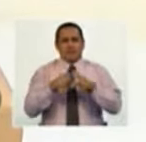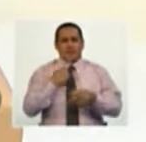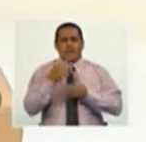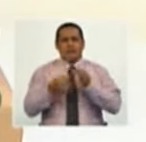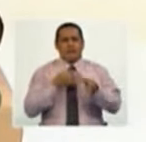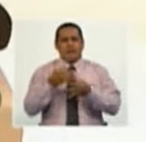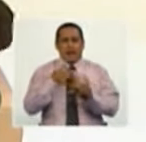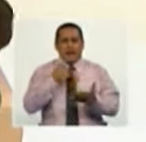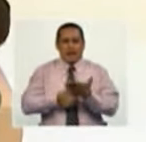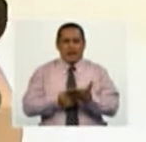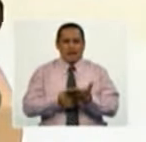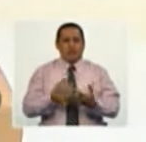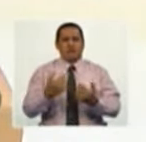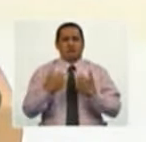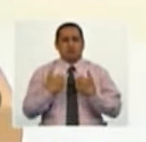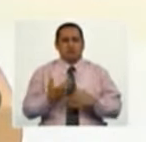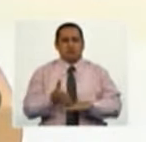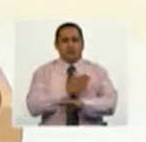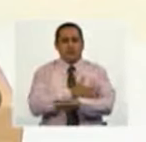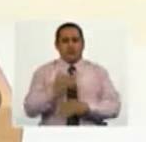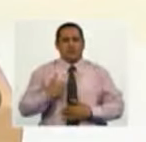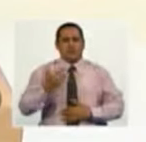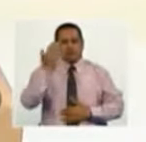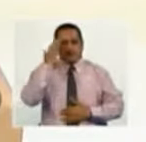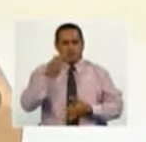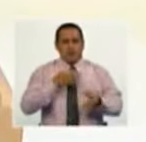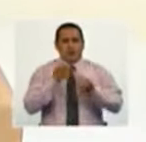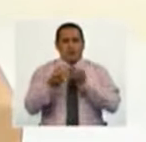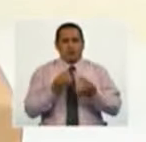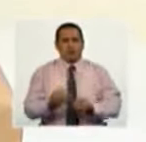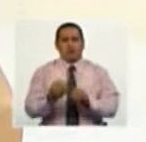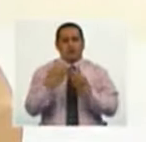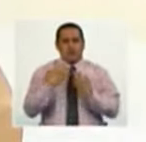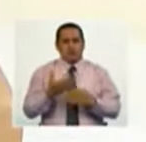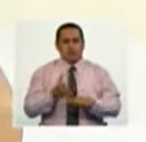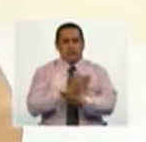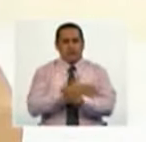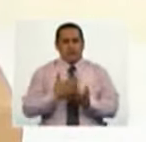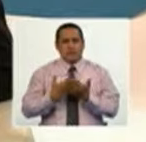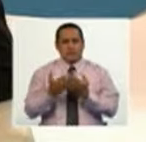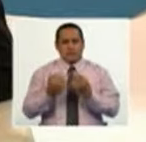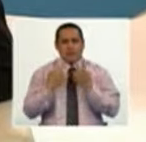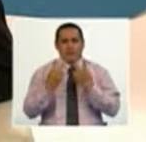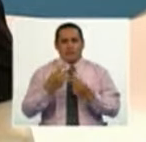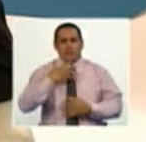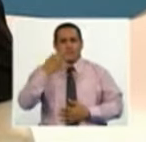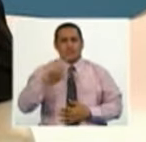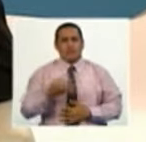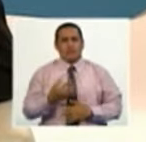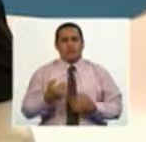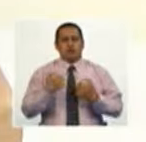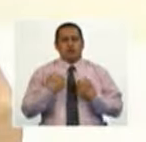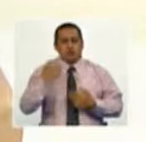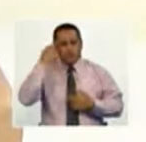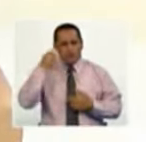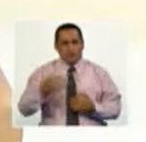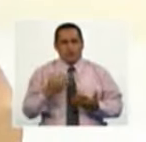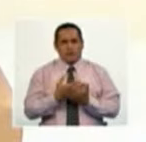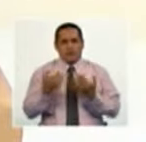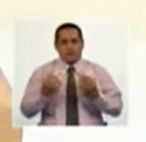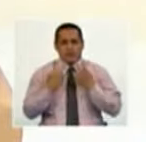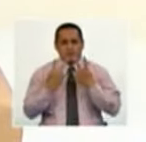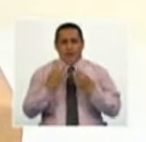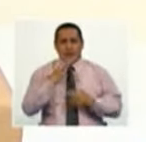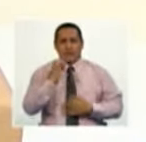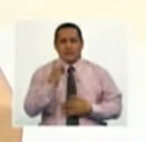comenzado diciendo en la carta: hemos tomado conocimiento, nos han dicho por ahí, ¿no? O sea, ahí en realidad yo creo que una situación